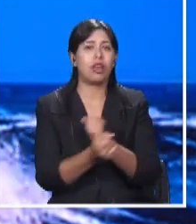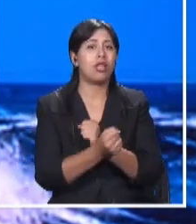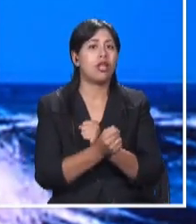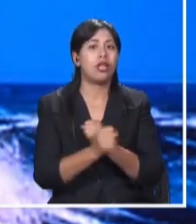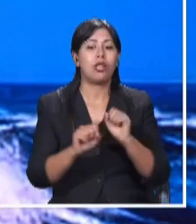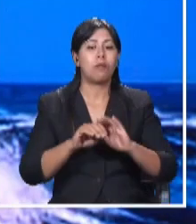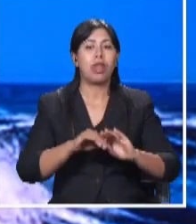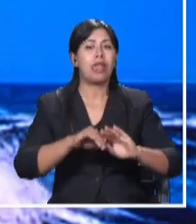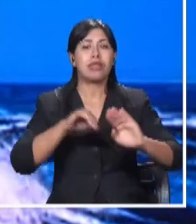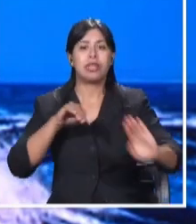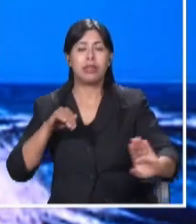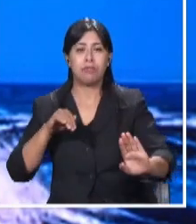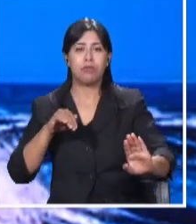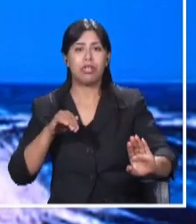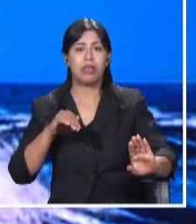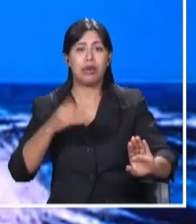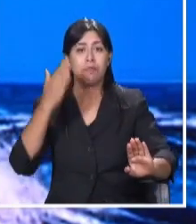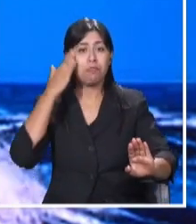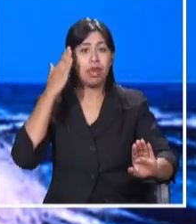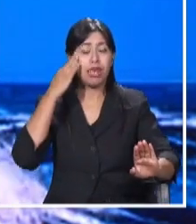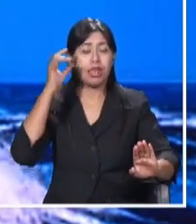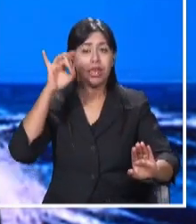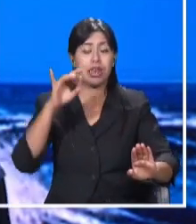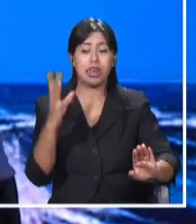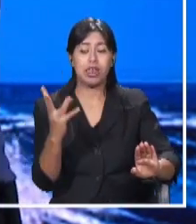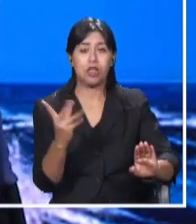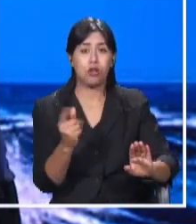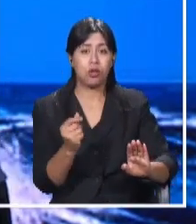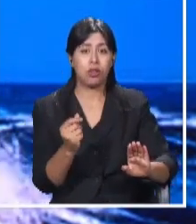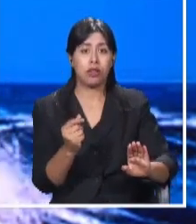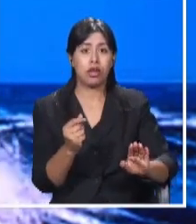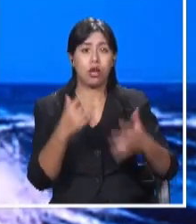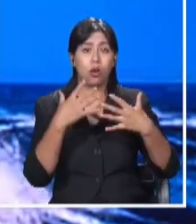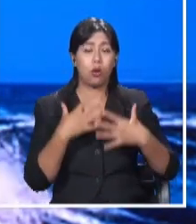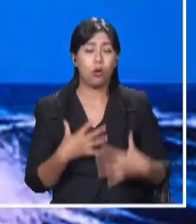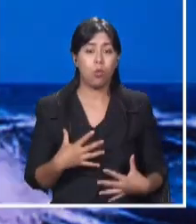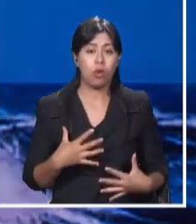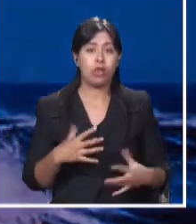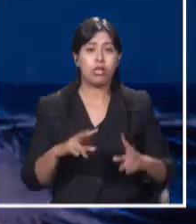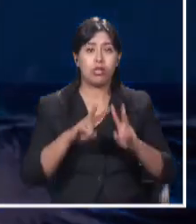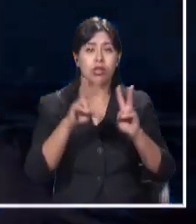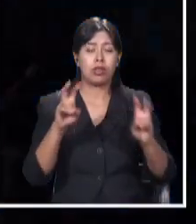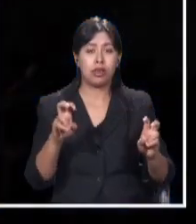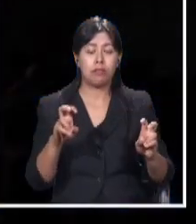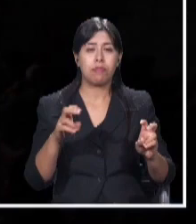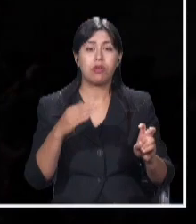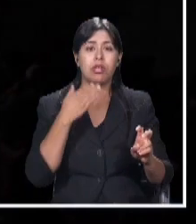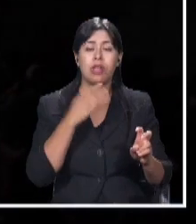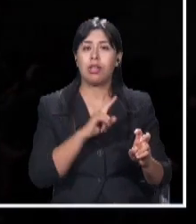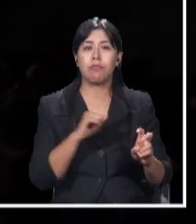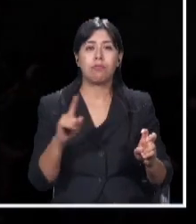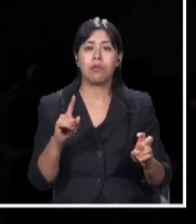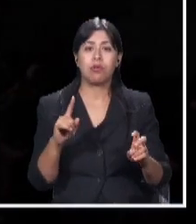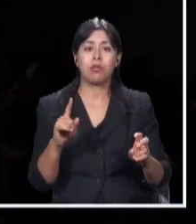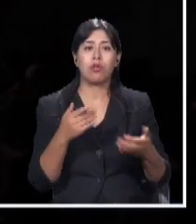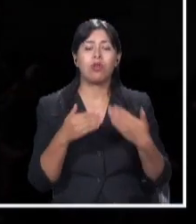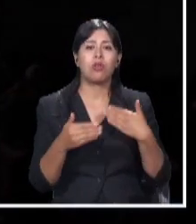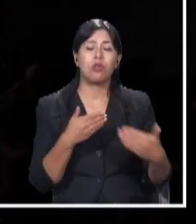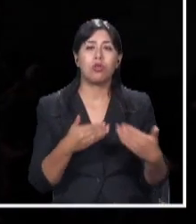disociar los cómputos mentales, los cómputos cerebrales, del cuerpo sobre el cual están inmersos, ni tampoco en el entorno en que se